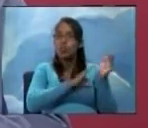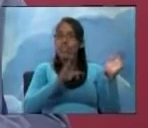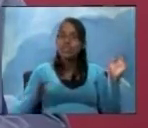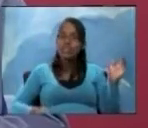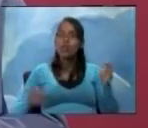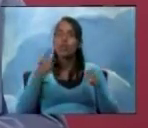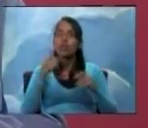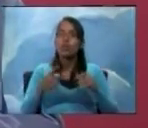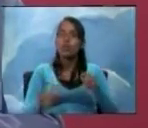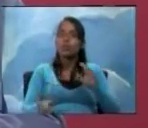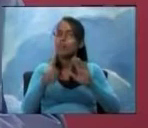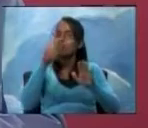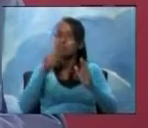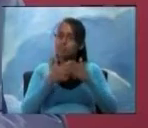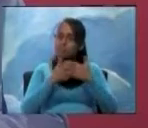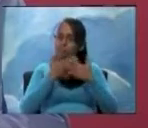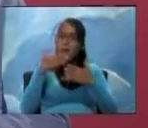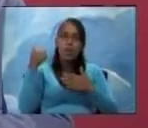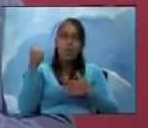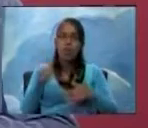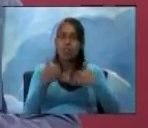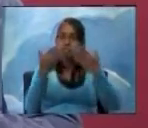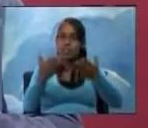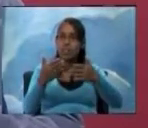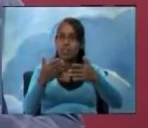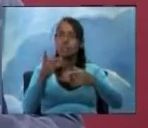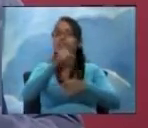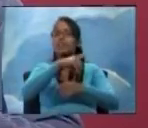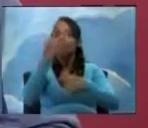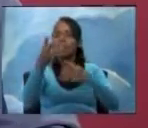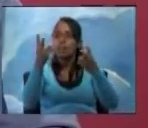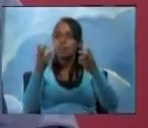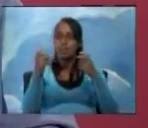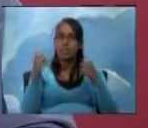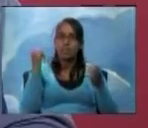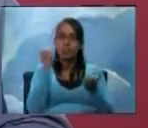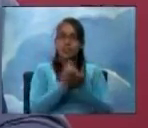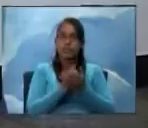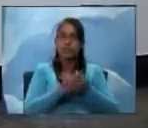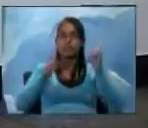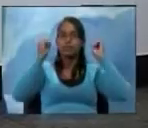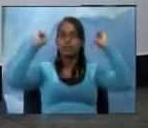más bienaventurado es dar que recibir. Dios nos bendiga. Yeah.